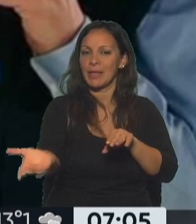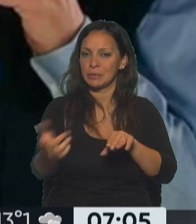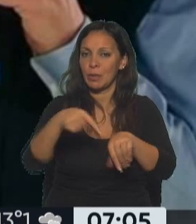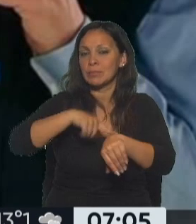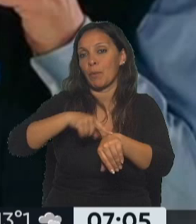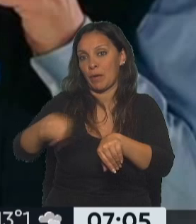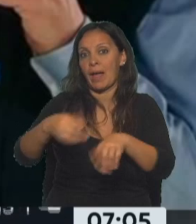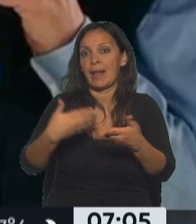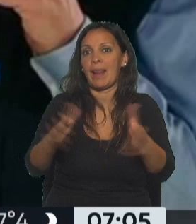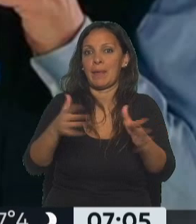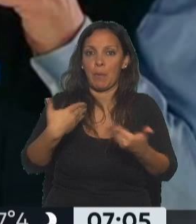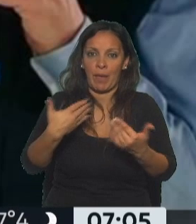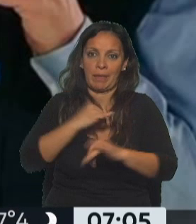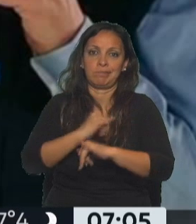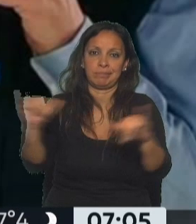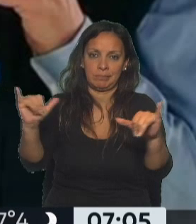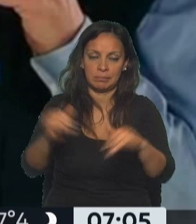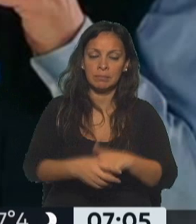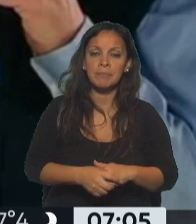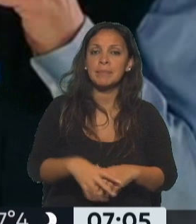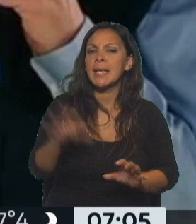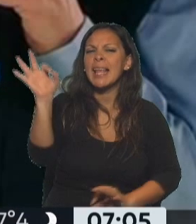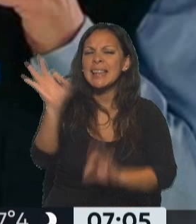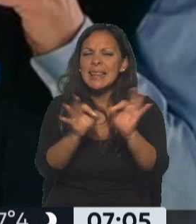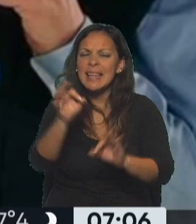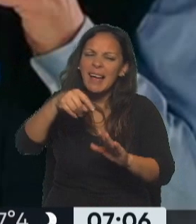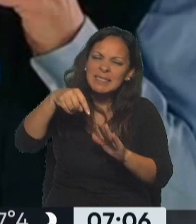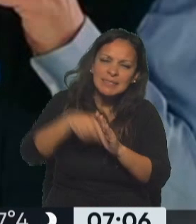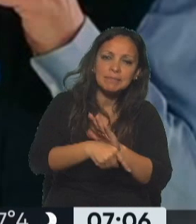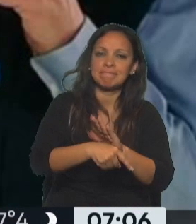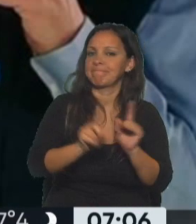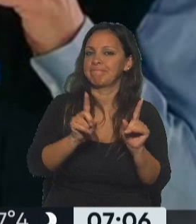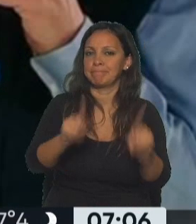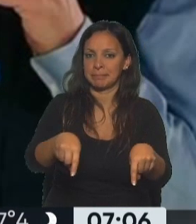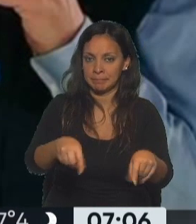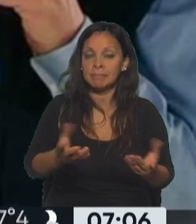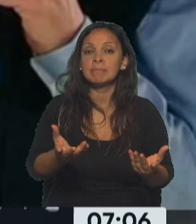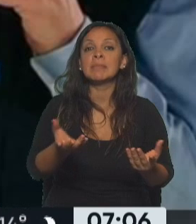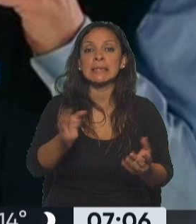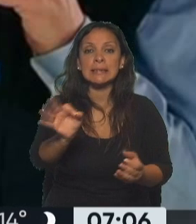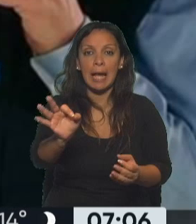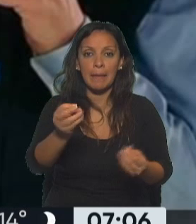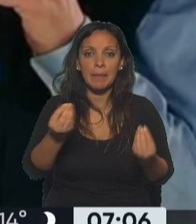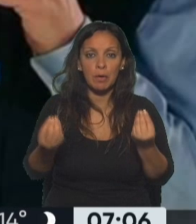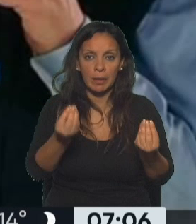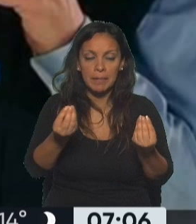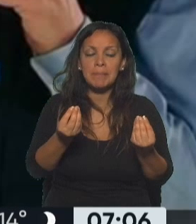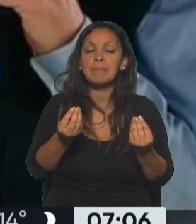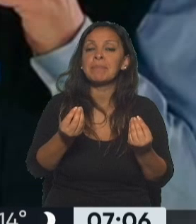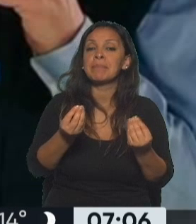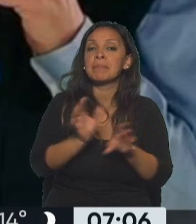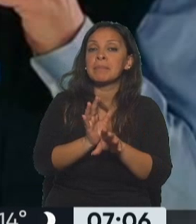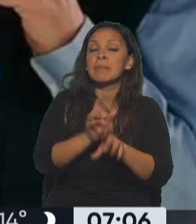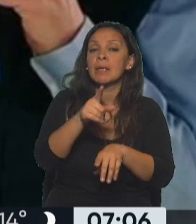acá, si bien todavía no se conoce en detalle fino, sí lo que se sabe es que sería para aquel sector en